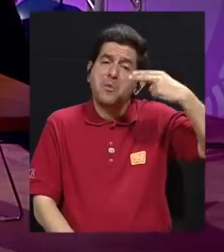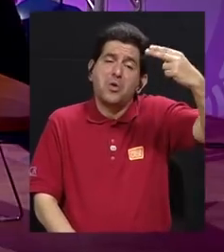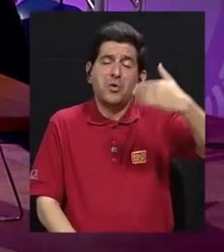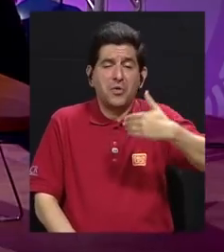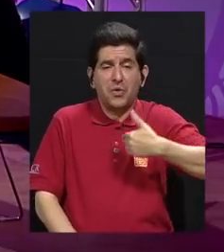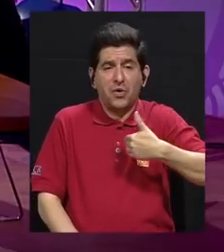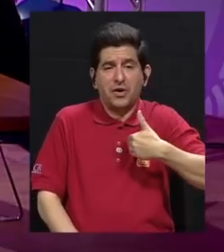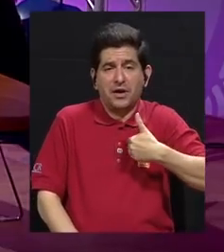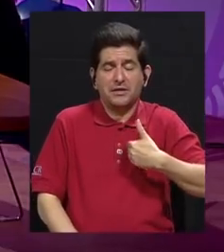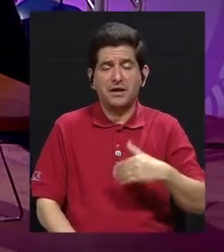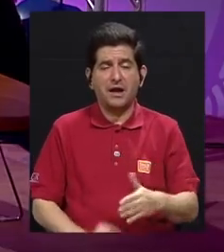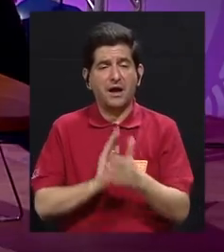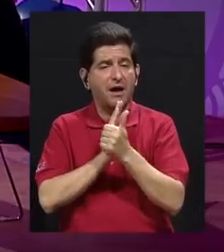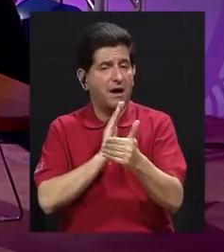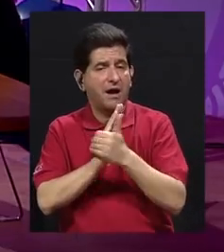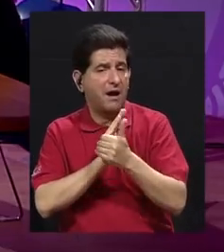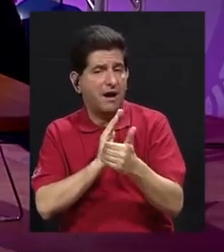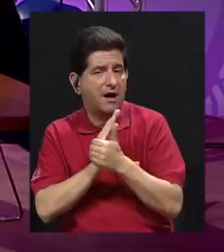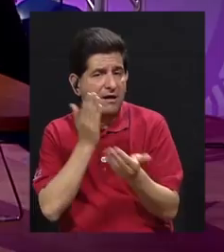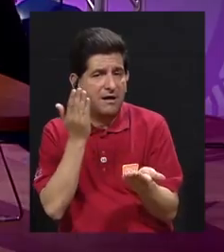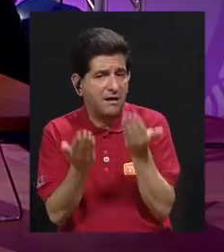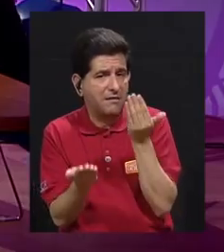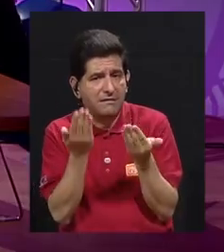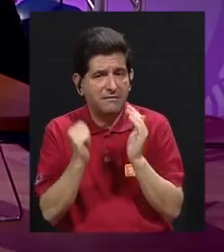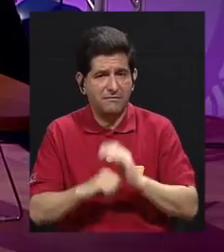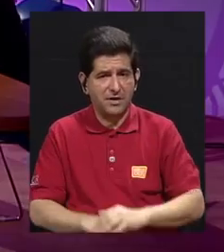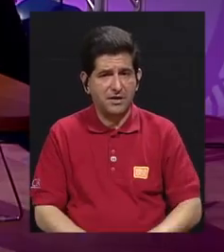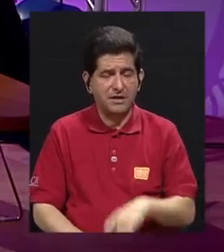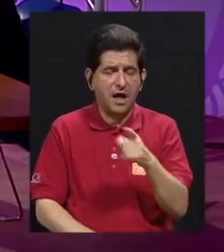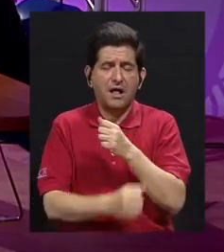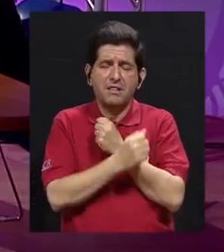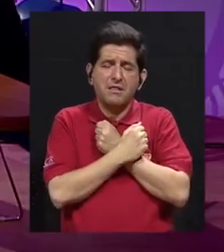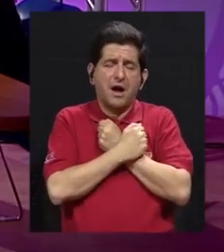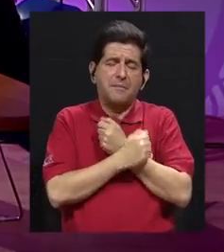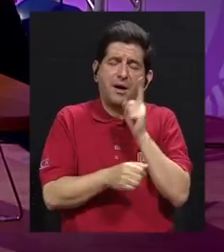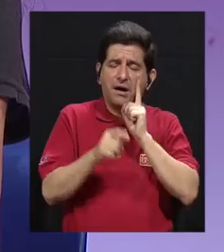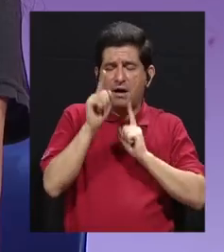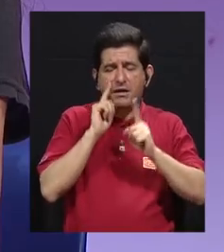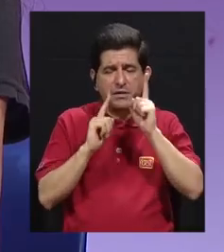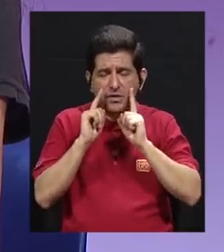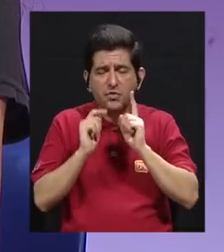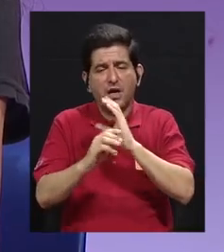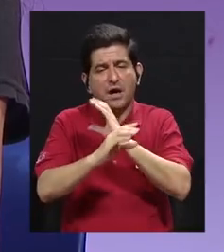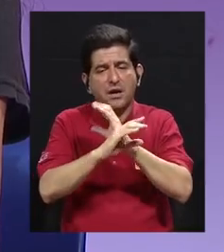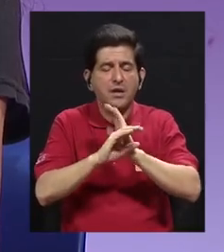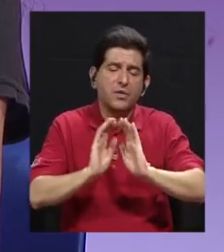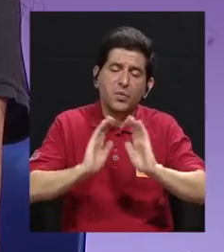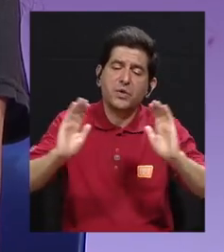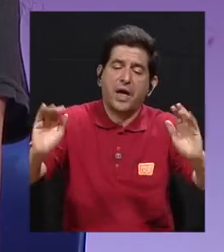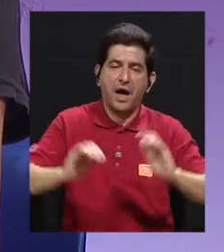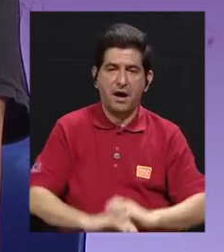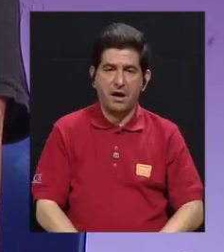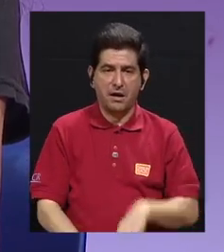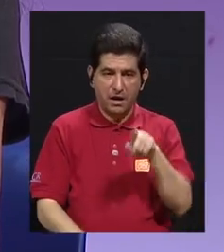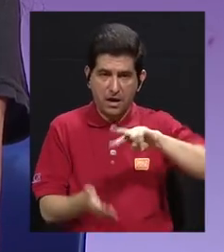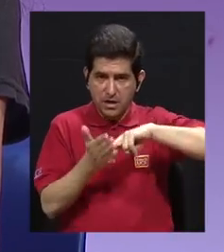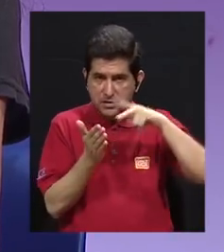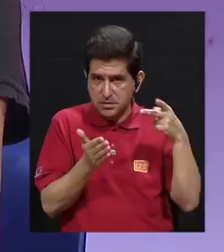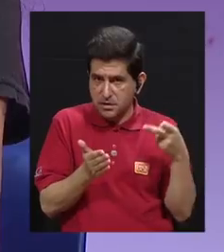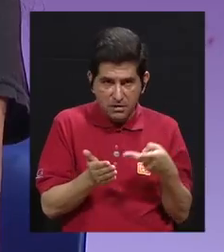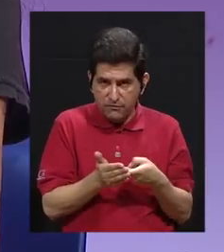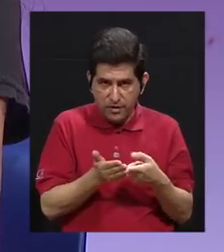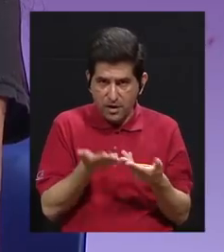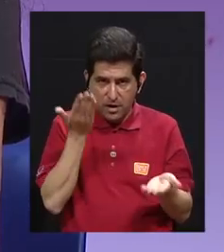socio honorario que tenga una capacidad de amar y de llorar y de cuidar